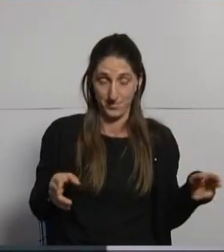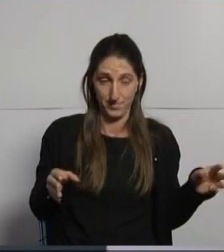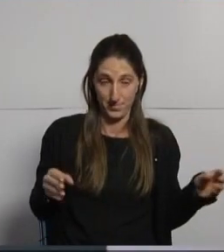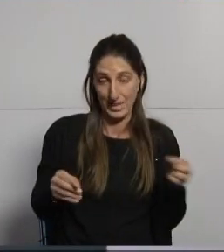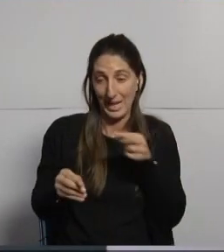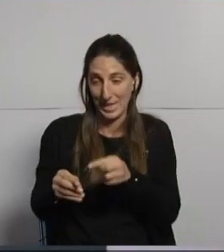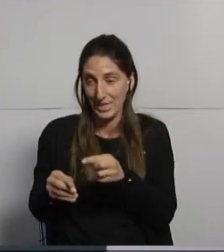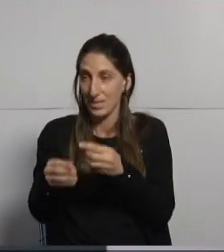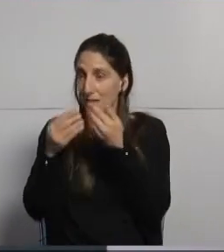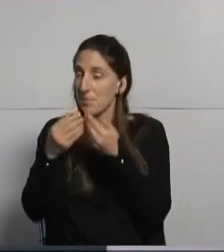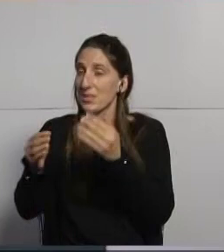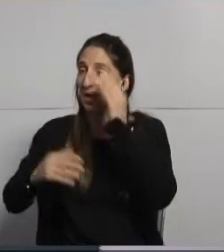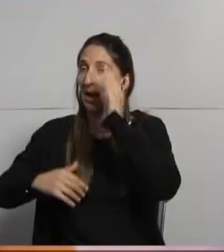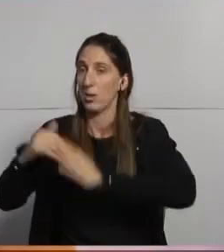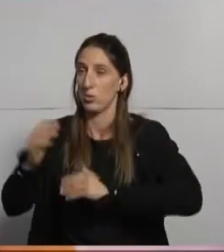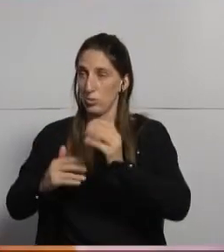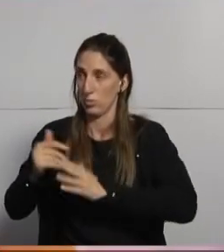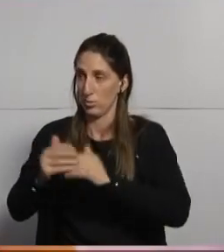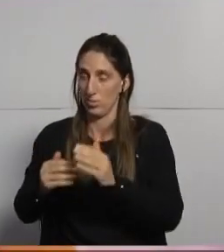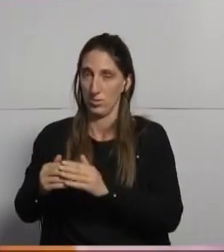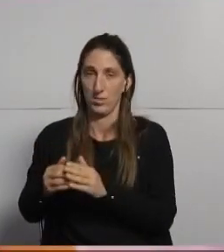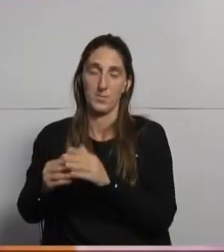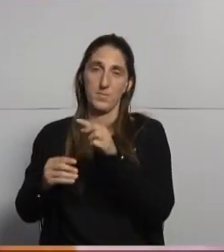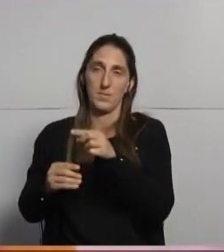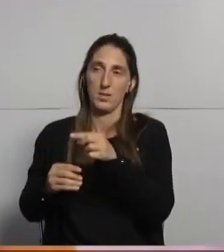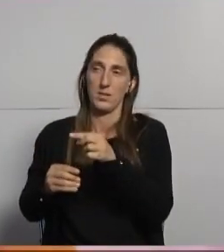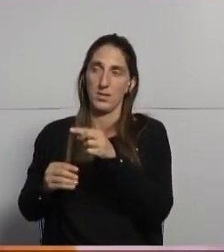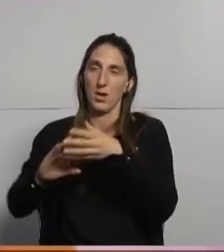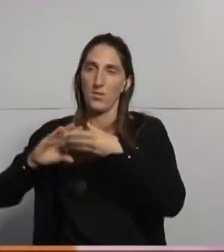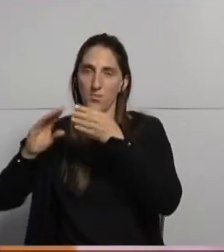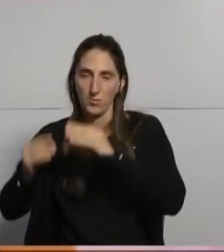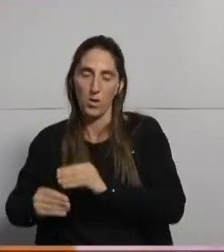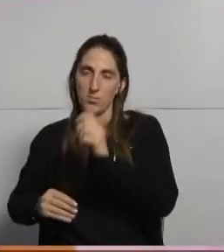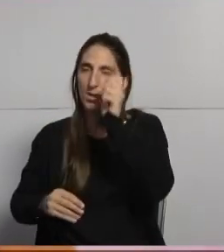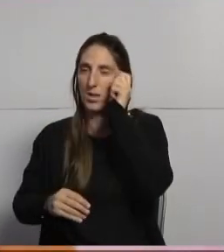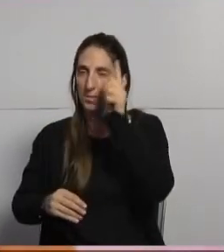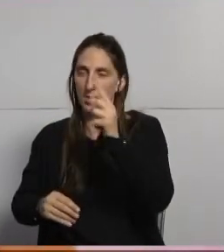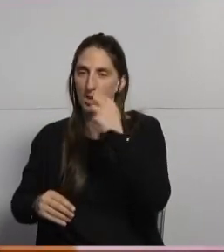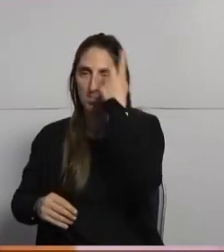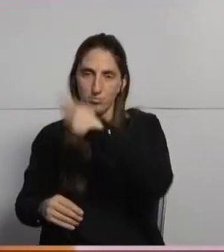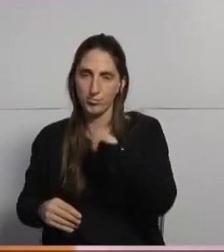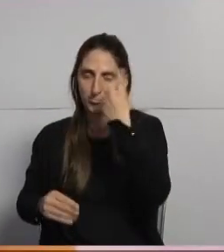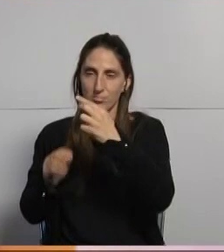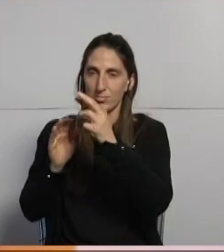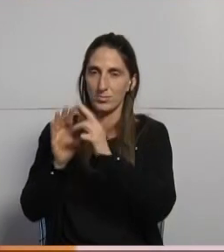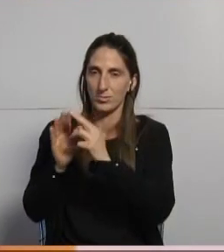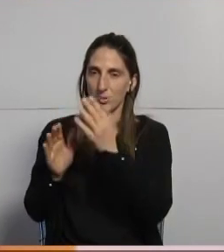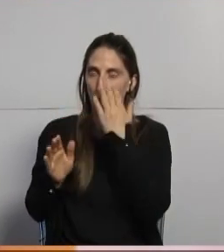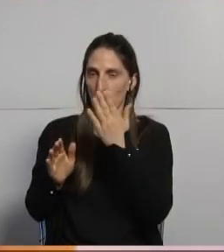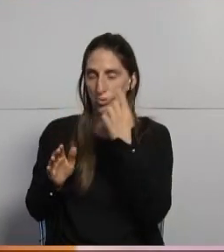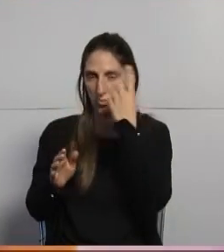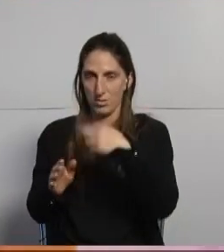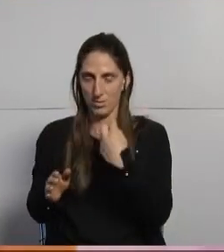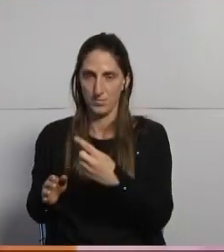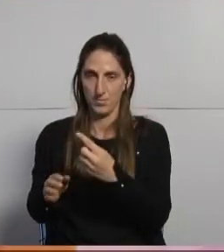a construir. Y ahí aplico modelos de Machine Learning, como comentaba Benjamín, capacidades de reconocimiento de imágenes, como comentaba